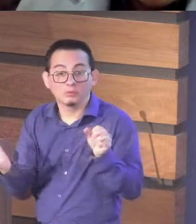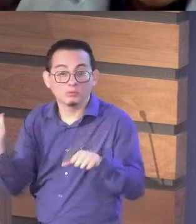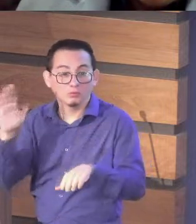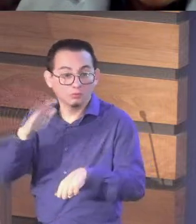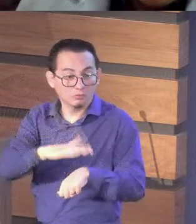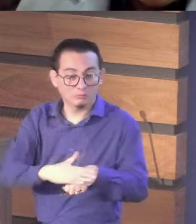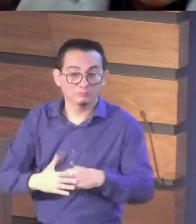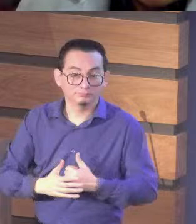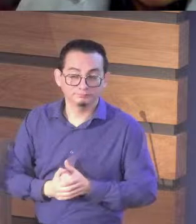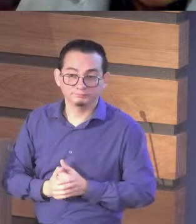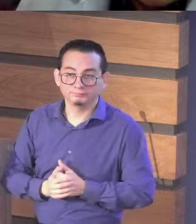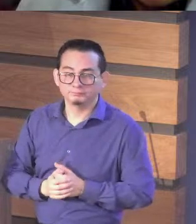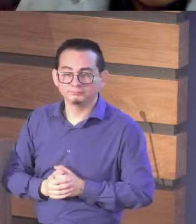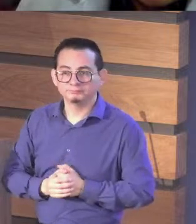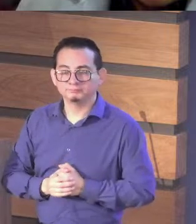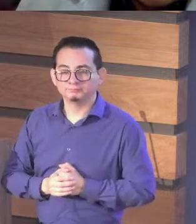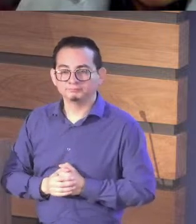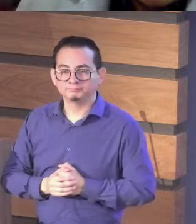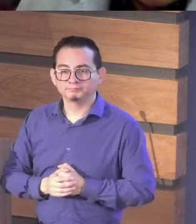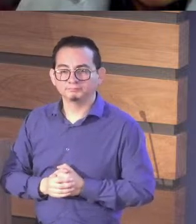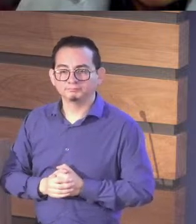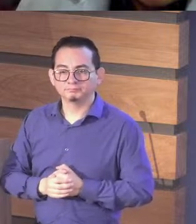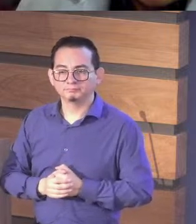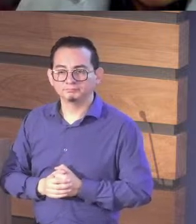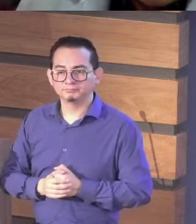Tener en cuenta también